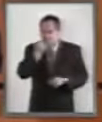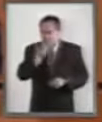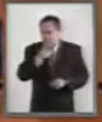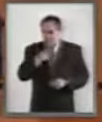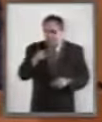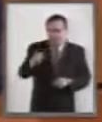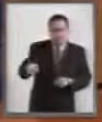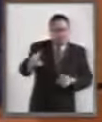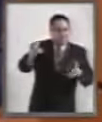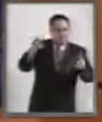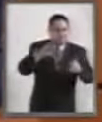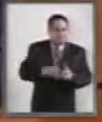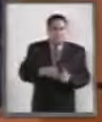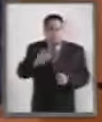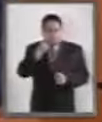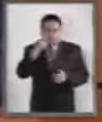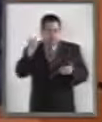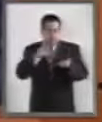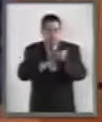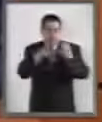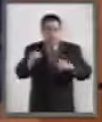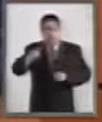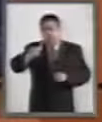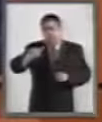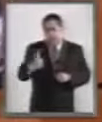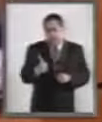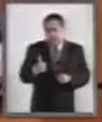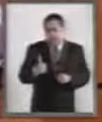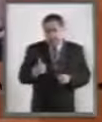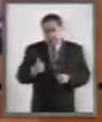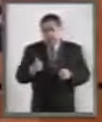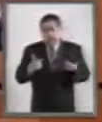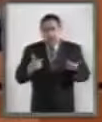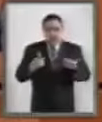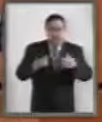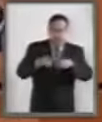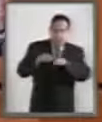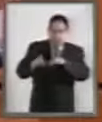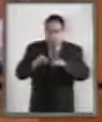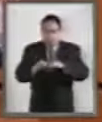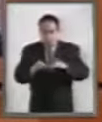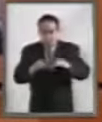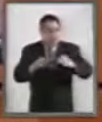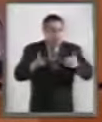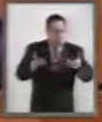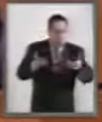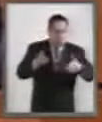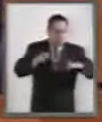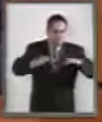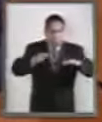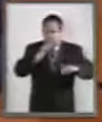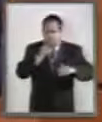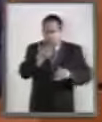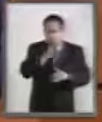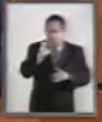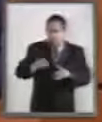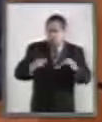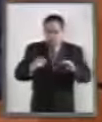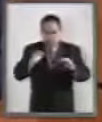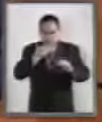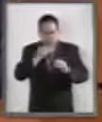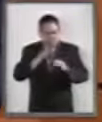En 1976, por ejemplo, el trabajo y el capital se repartían en el ingreso nacional más o menos 50%